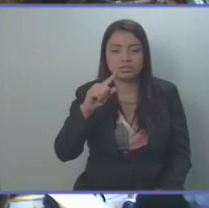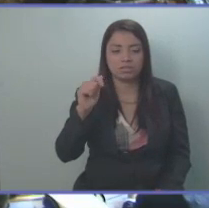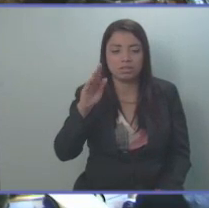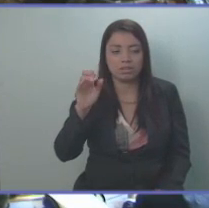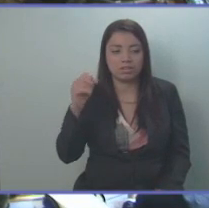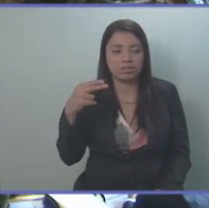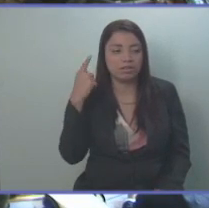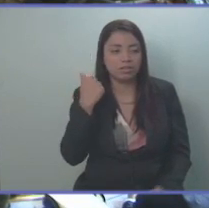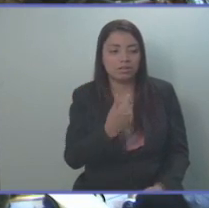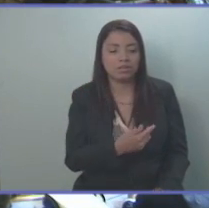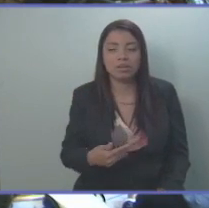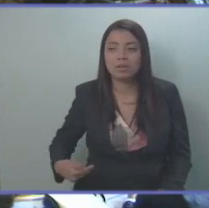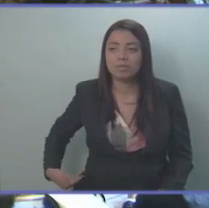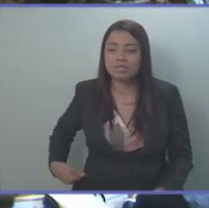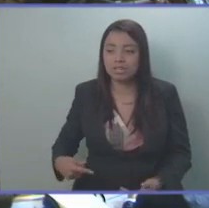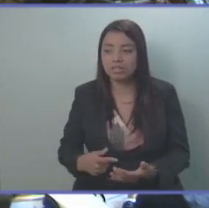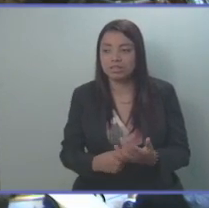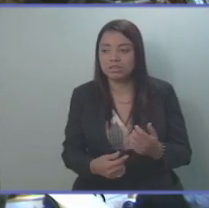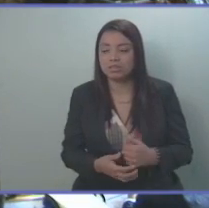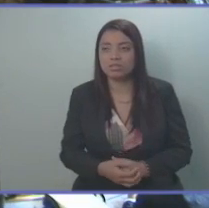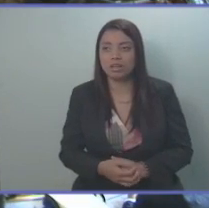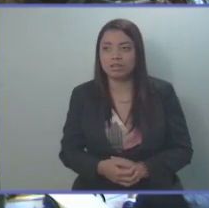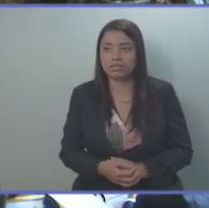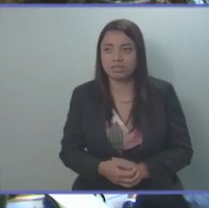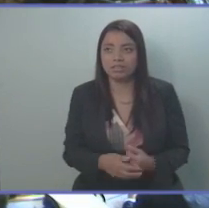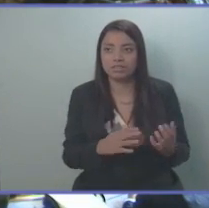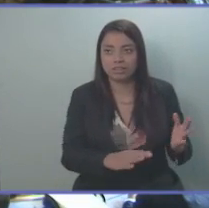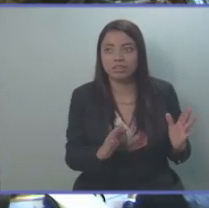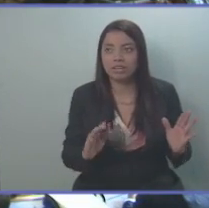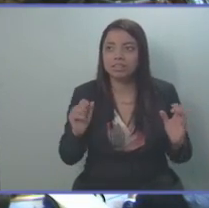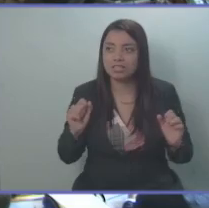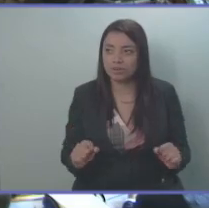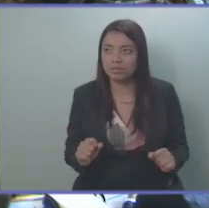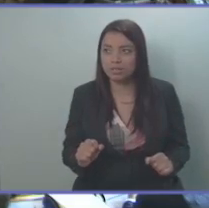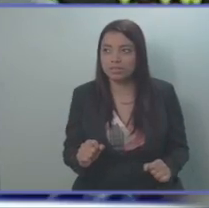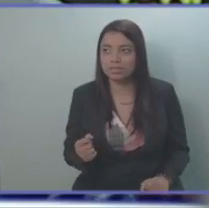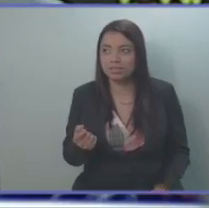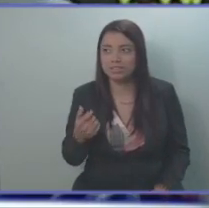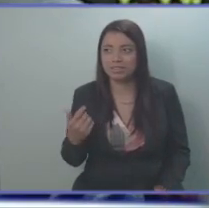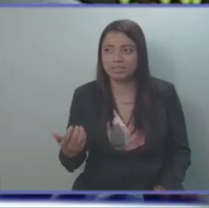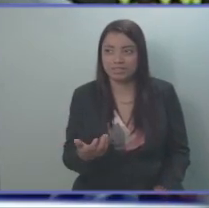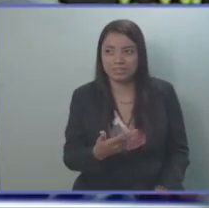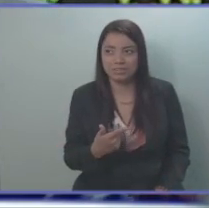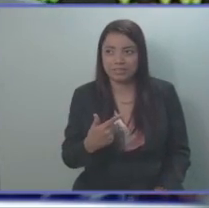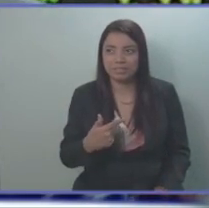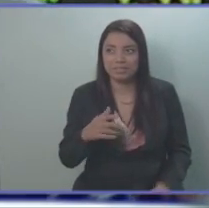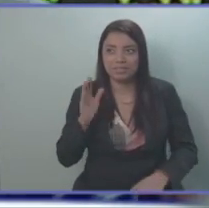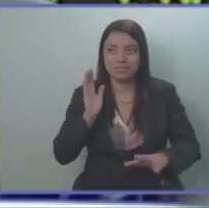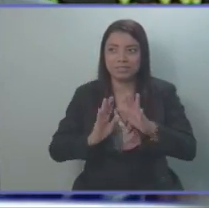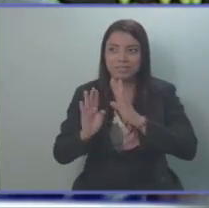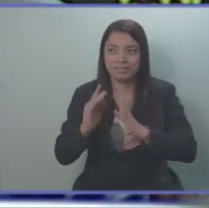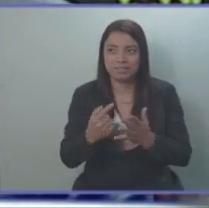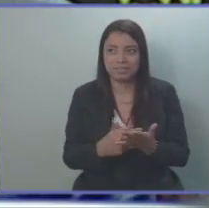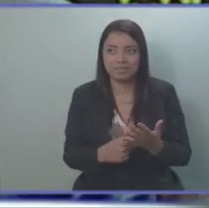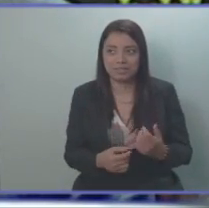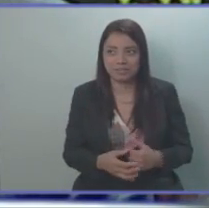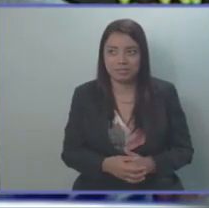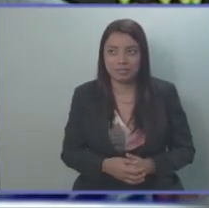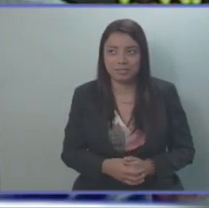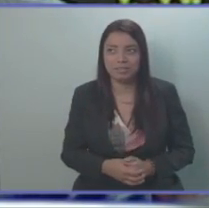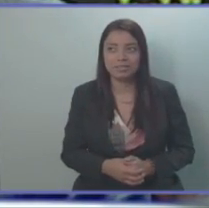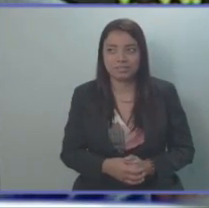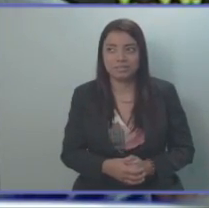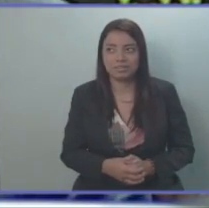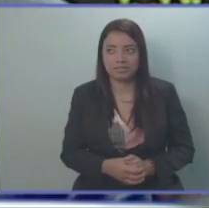Gracias, presidente. Yo creo que aquí se ha tratado de dar hasta cátedra de historia, pero como decía un diputado, con